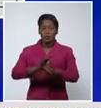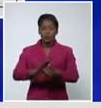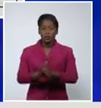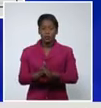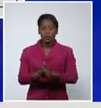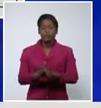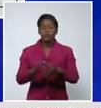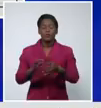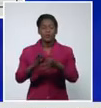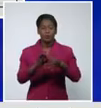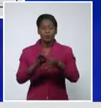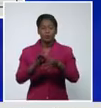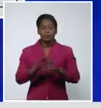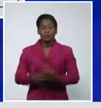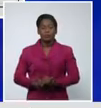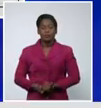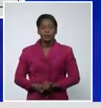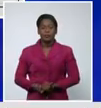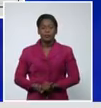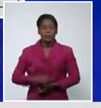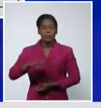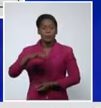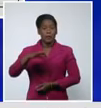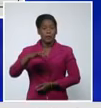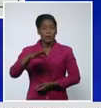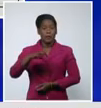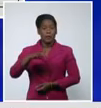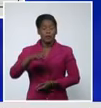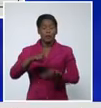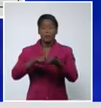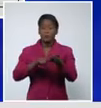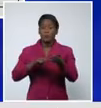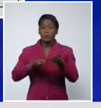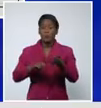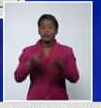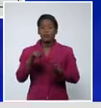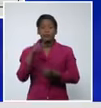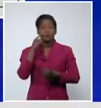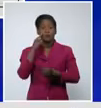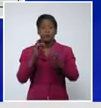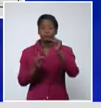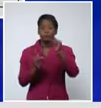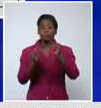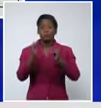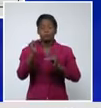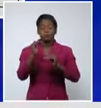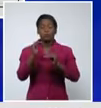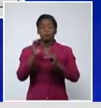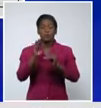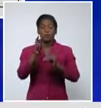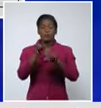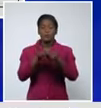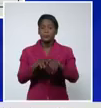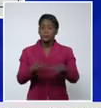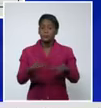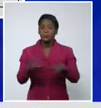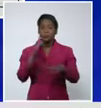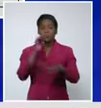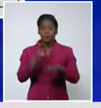Güines. Pinar del Río, todavía elevada la transmisión, ahí ustedes pueden ver la